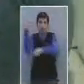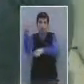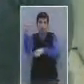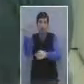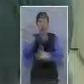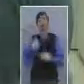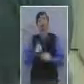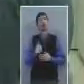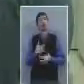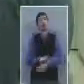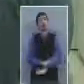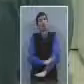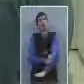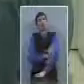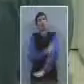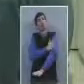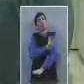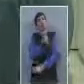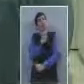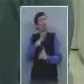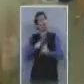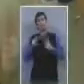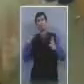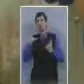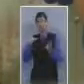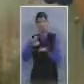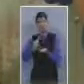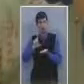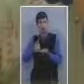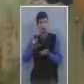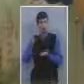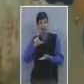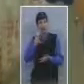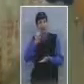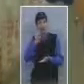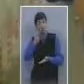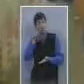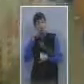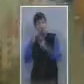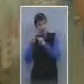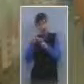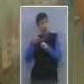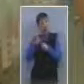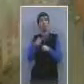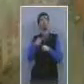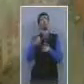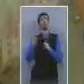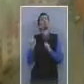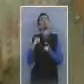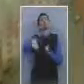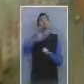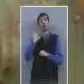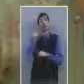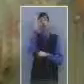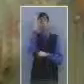Me emocioné mucho cuando conseguimos ese objetivo. Fuimos los quintos en la nación en crear un banco de leche.